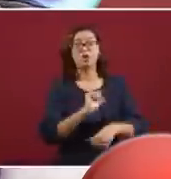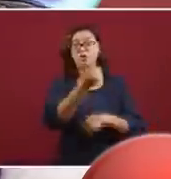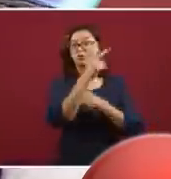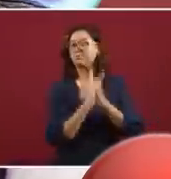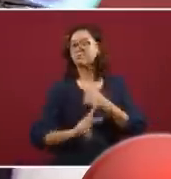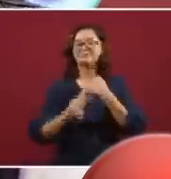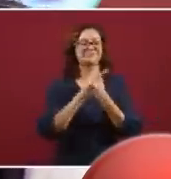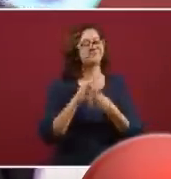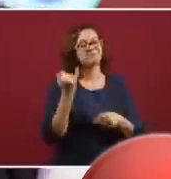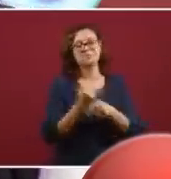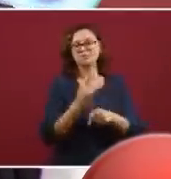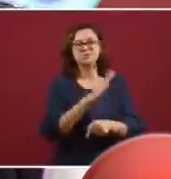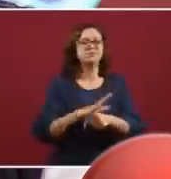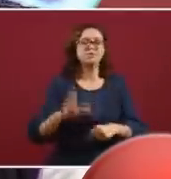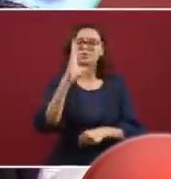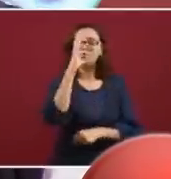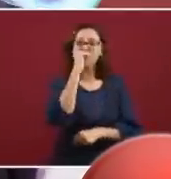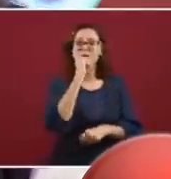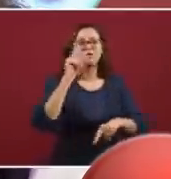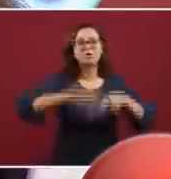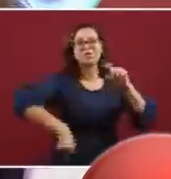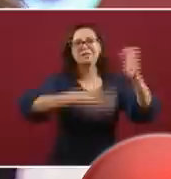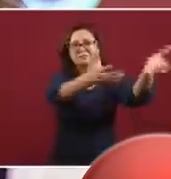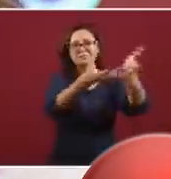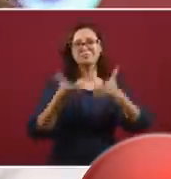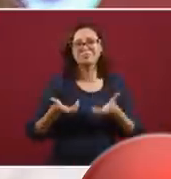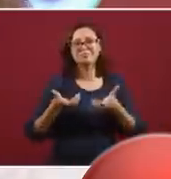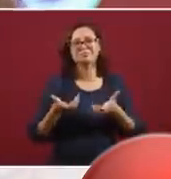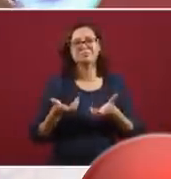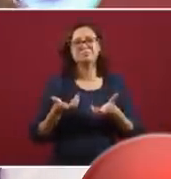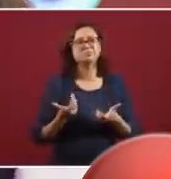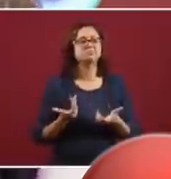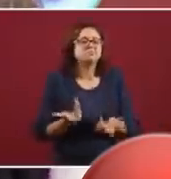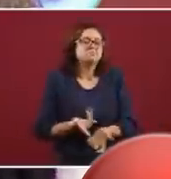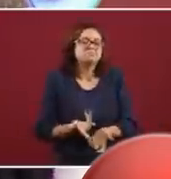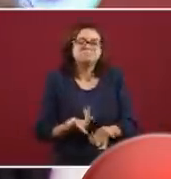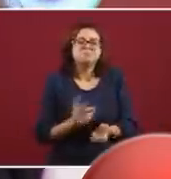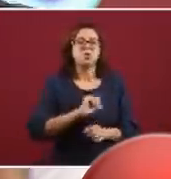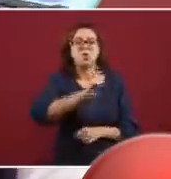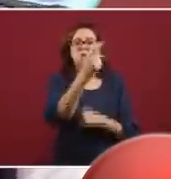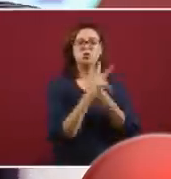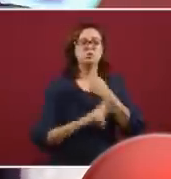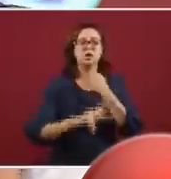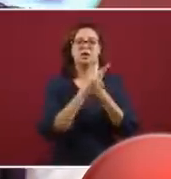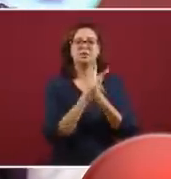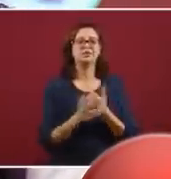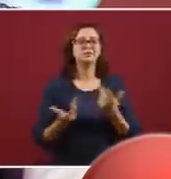posibilidad nosotros de poder ejecutar o poderlos embargar. Si están fuera de, y no hay